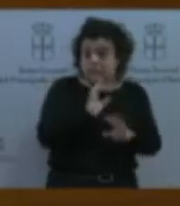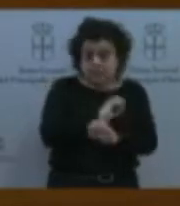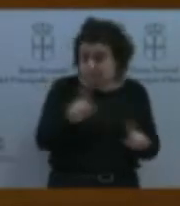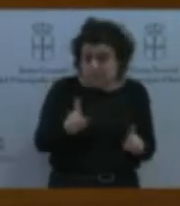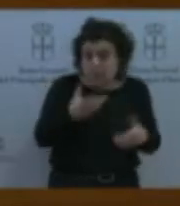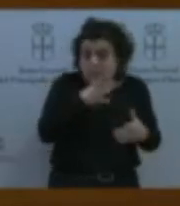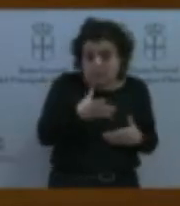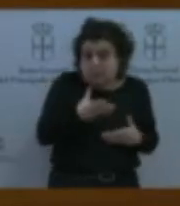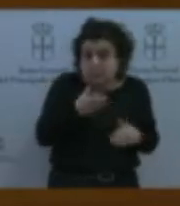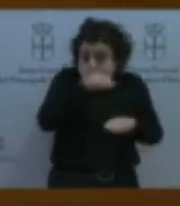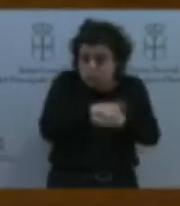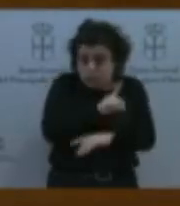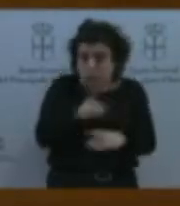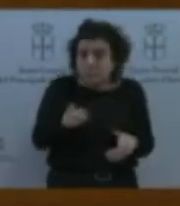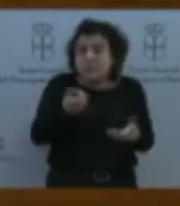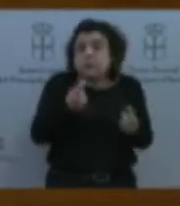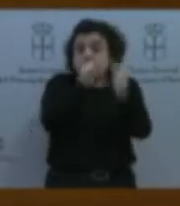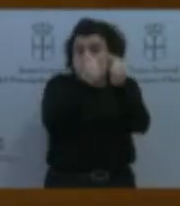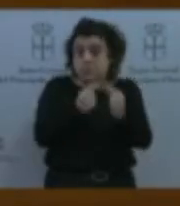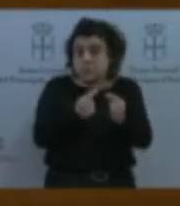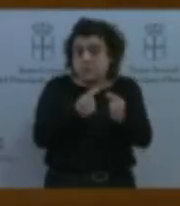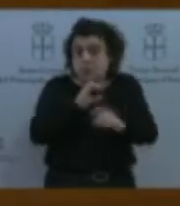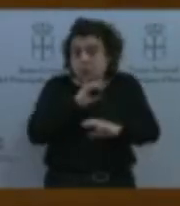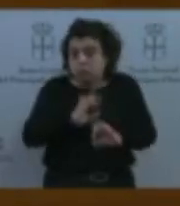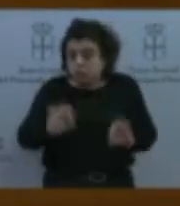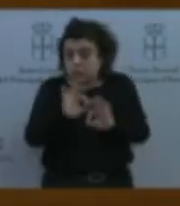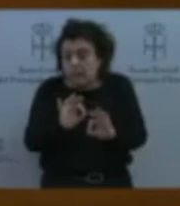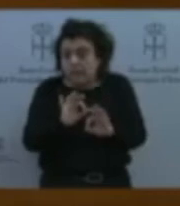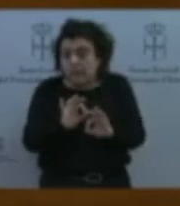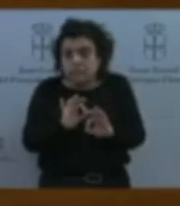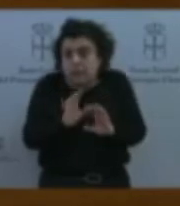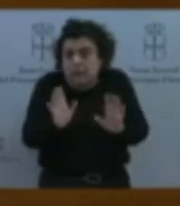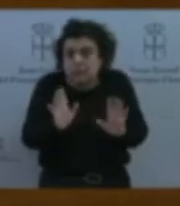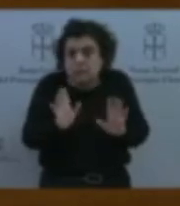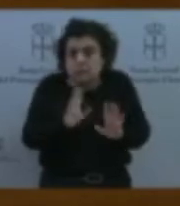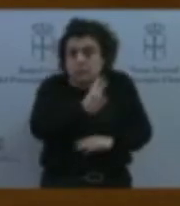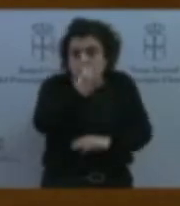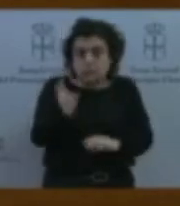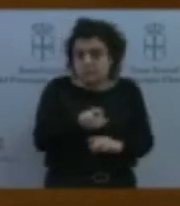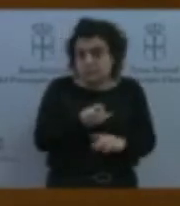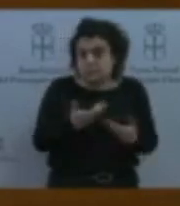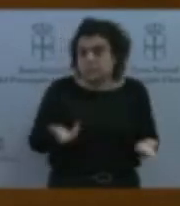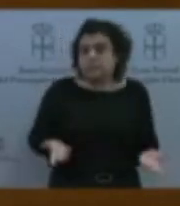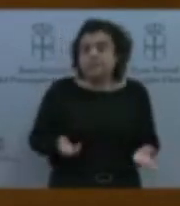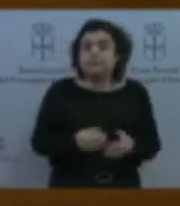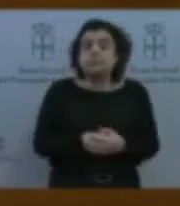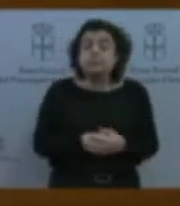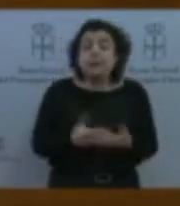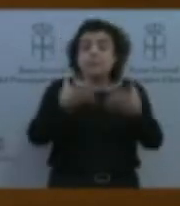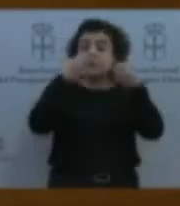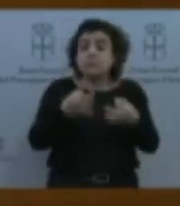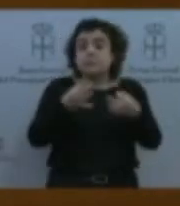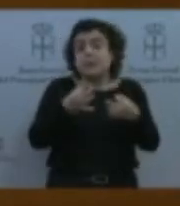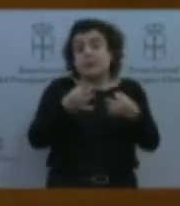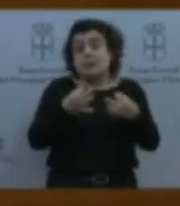completo, independientemente. Tenemos una gama amplísima de posibilidades. Pero ya es cierto que la situación del RIDEA es calamitosa, la situación económica del RIDEA